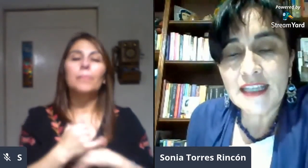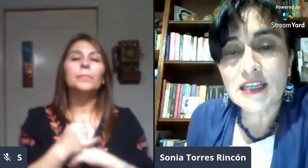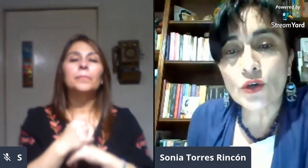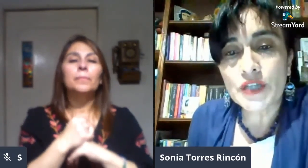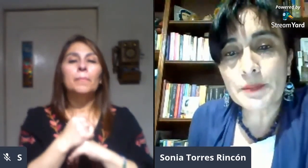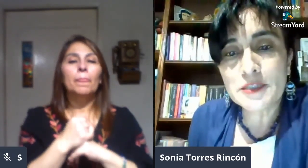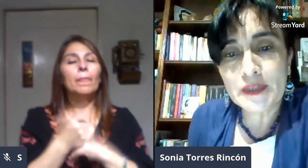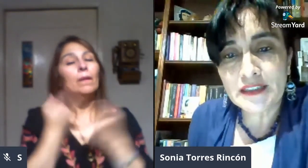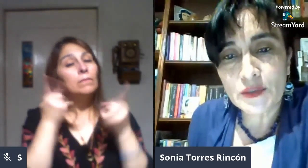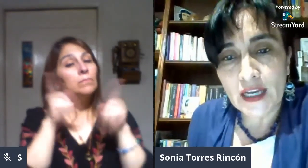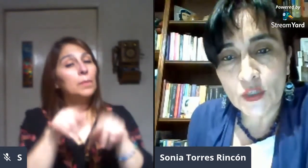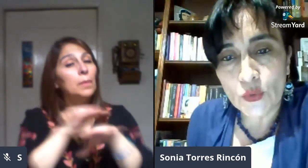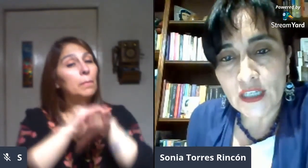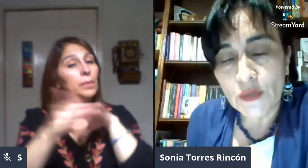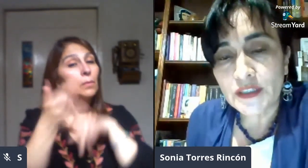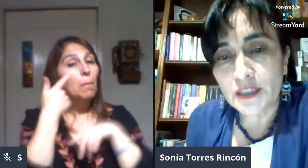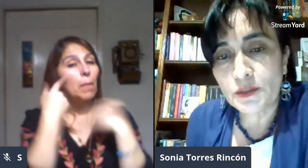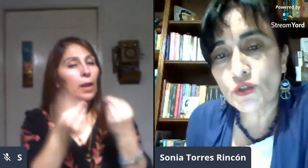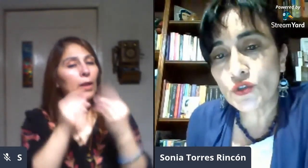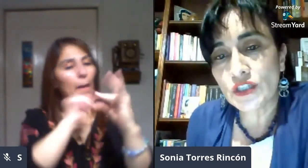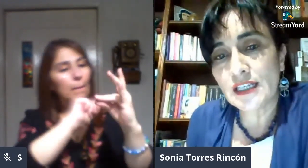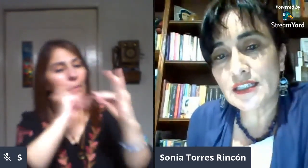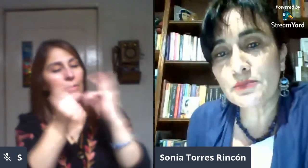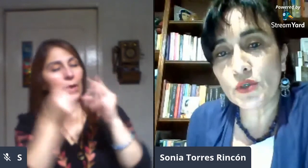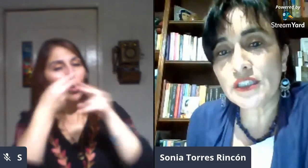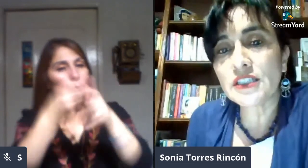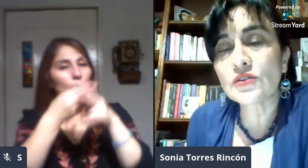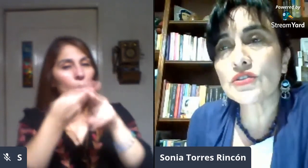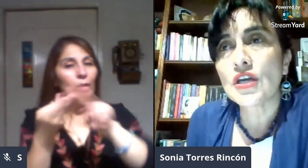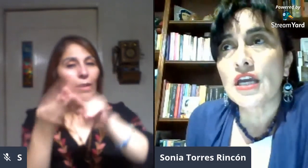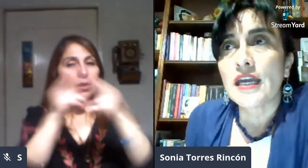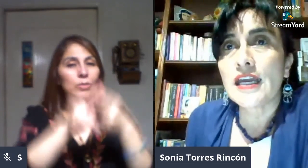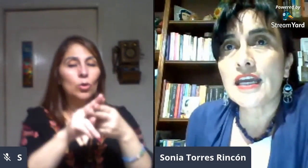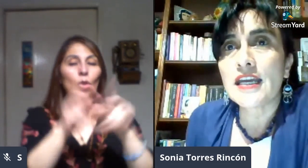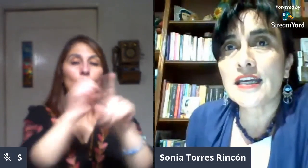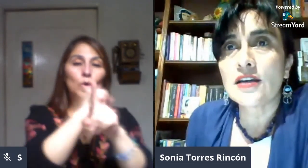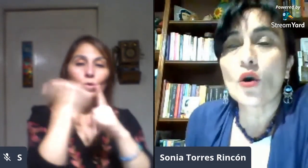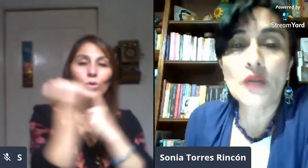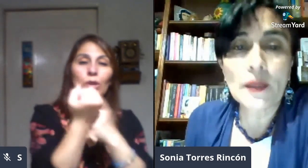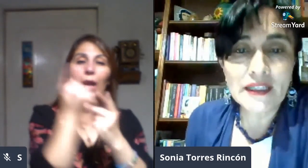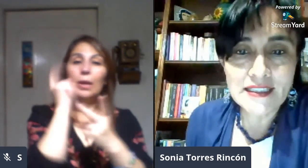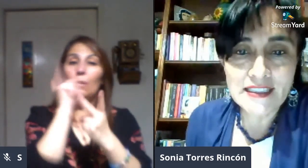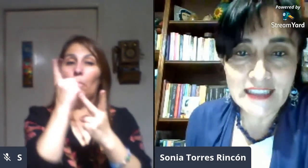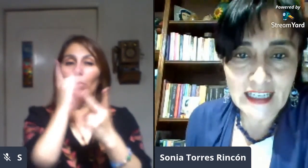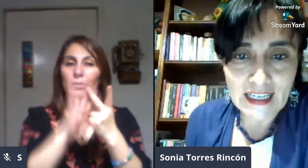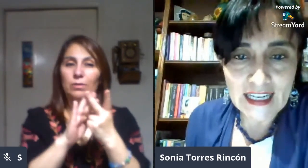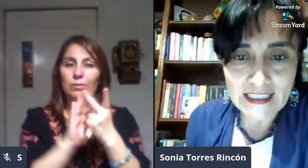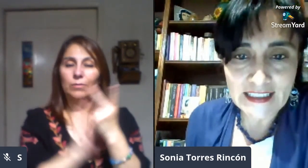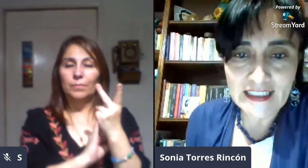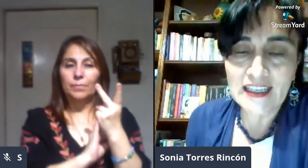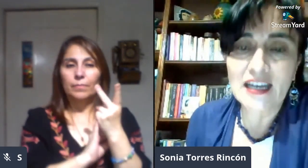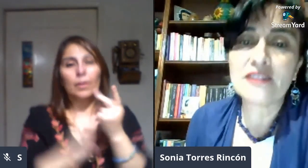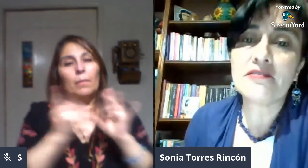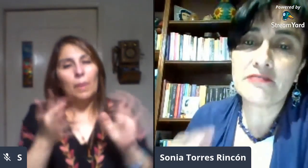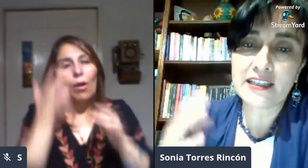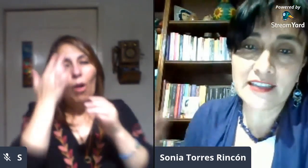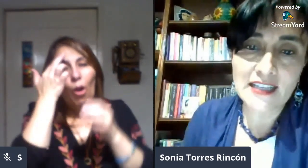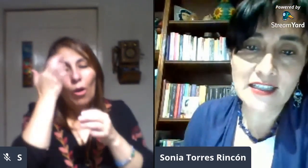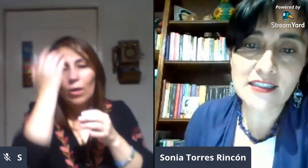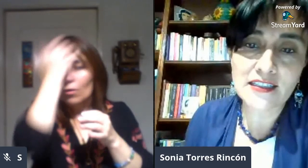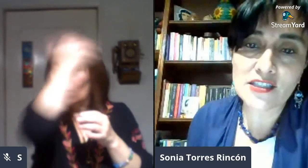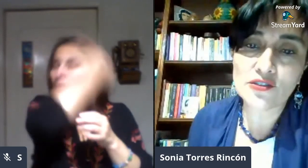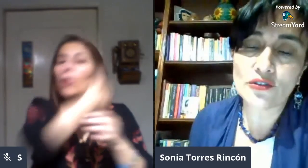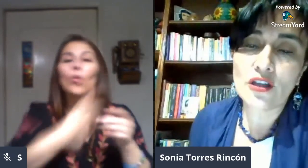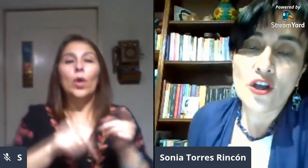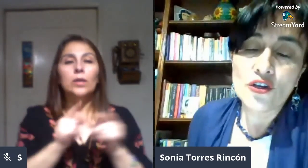mirar esa otra perspectiva del cuidado en términos sociales y políticos, obviamente sin negar la crítica que hay frente